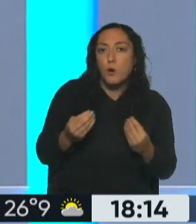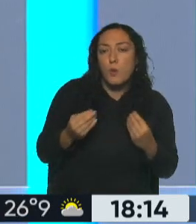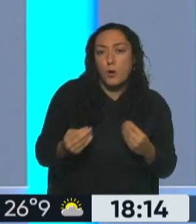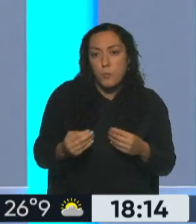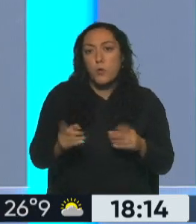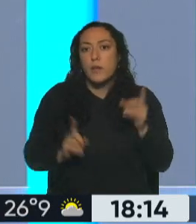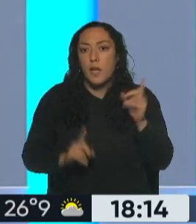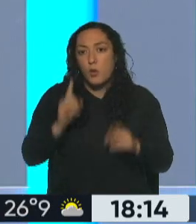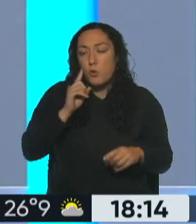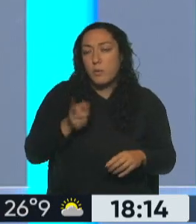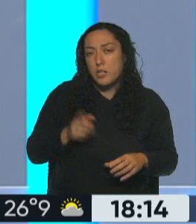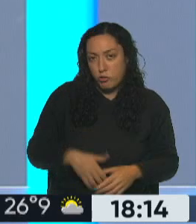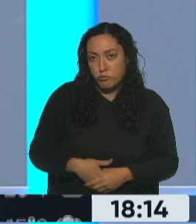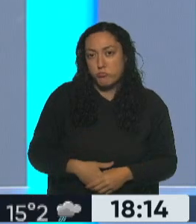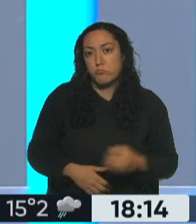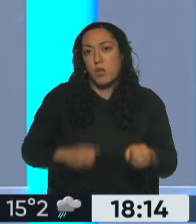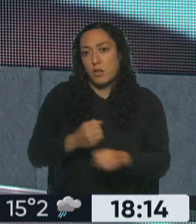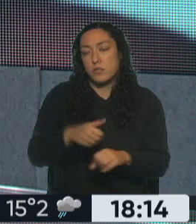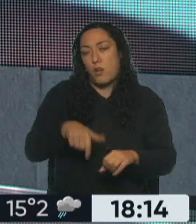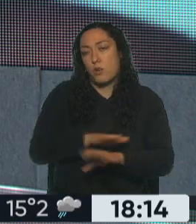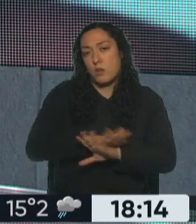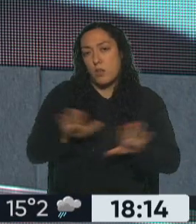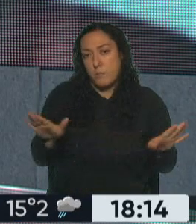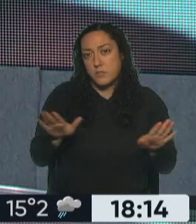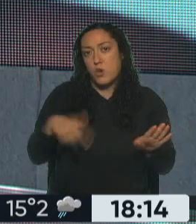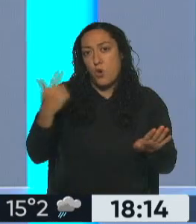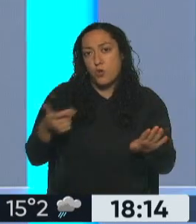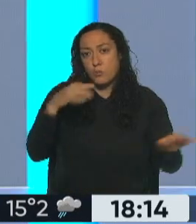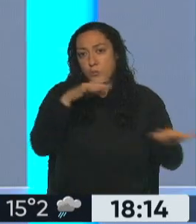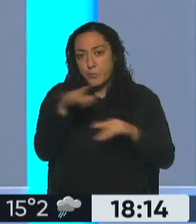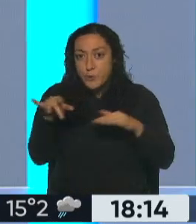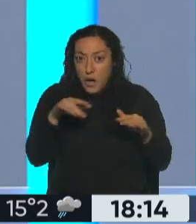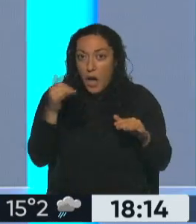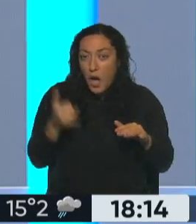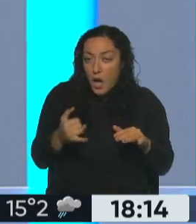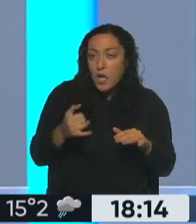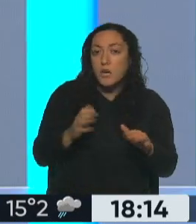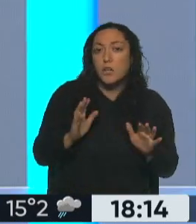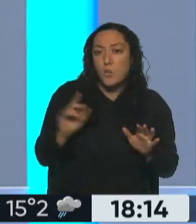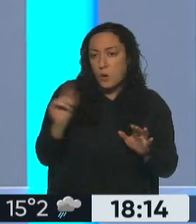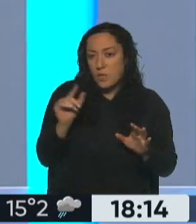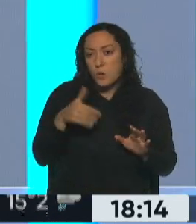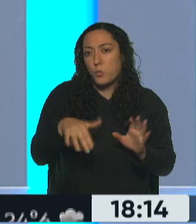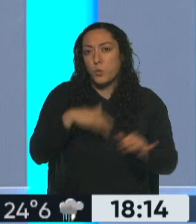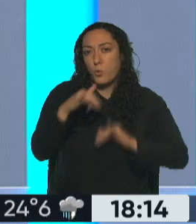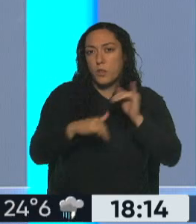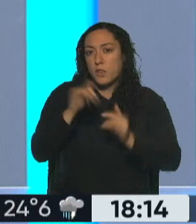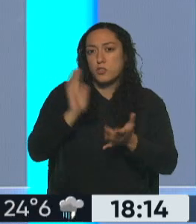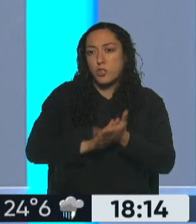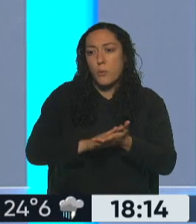algunas son muy peligrosas. Pero por ahora dejémosla ahí. Nada más. ¿Hay otras versiones? Hay otras versiones. En un rato te voy a hablar del